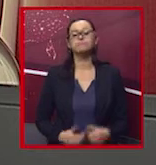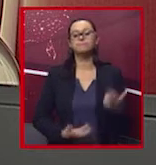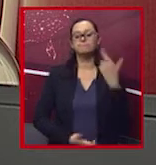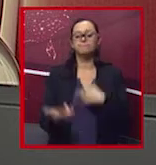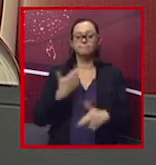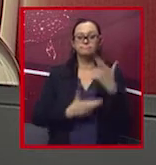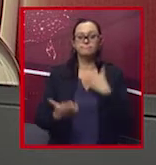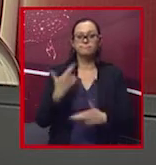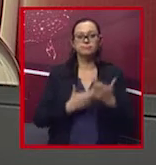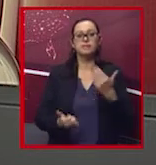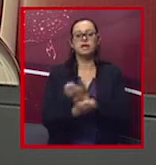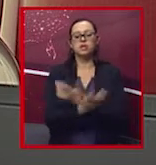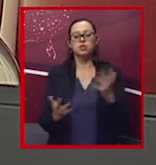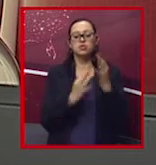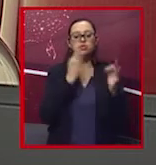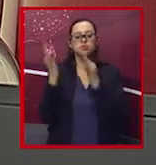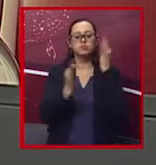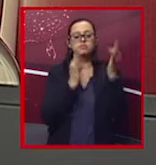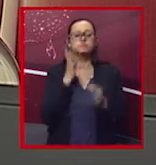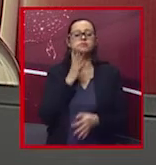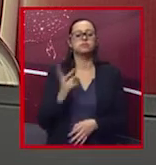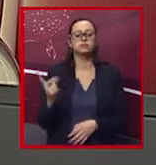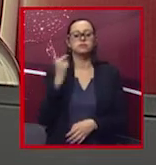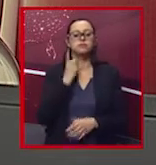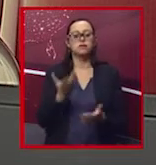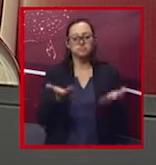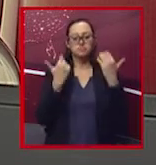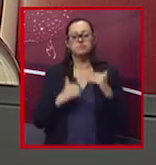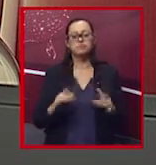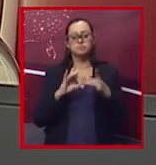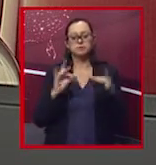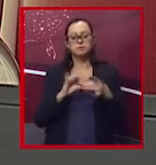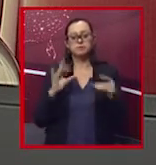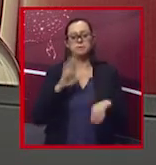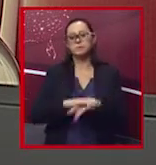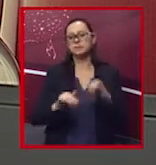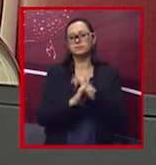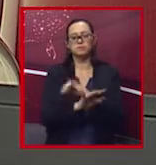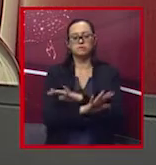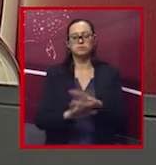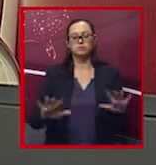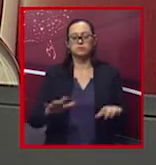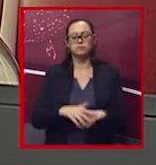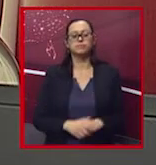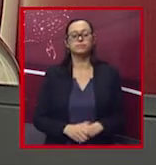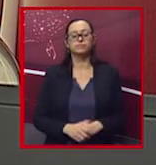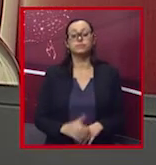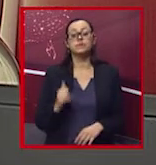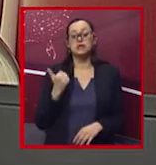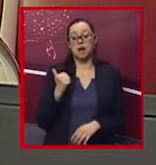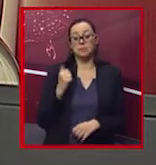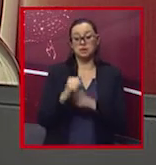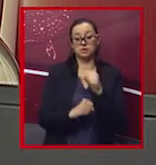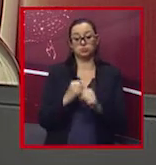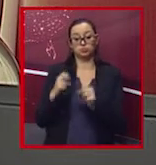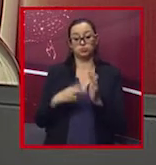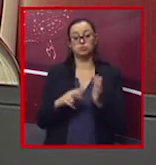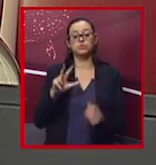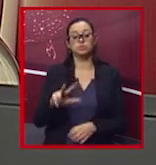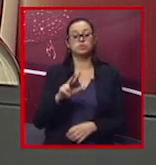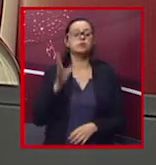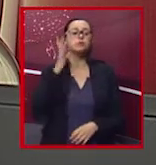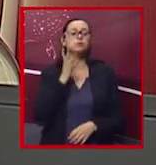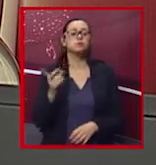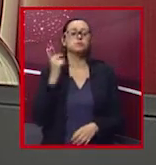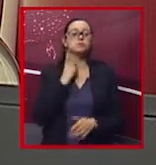De regreso con todos ustedes en Noticias del Congreso, vamos a conocer a detalle la siguiente información. En abril de este año, la Cámara de Diputados